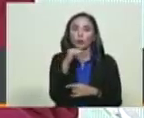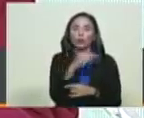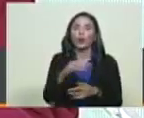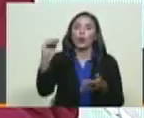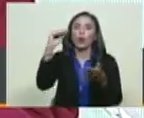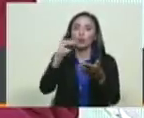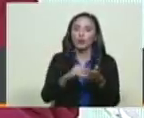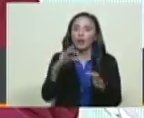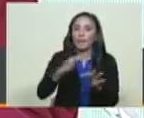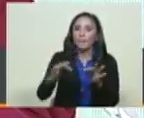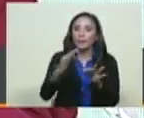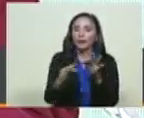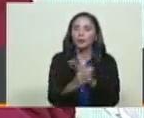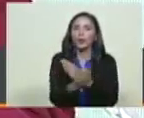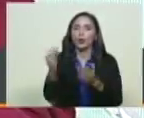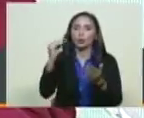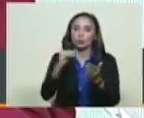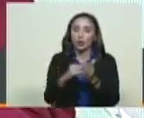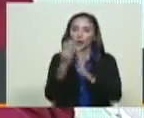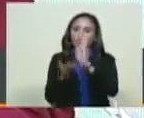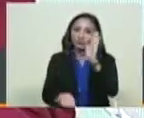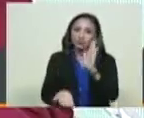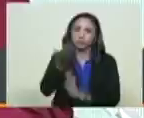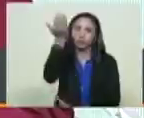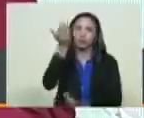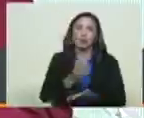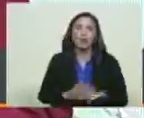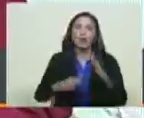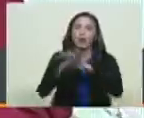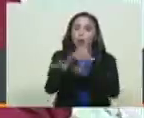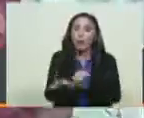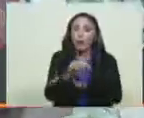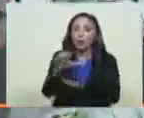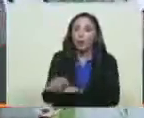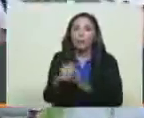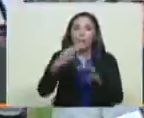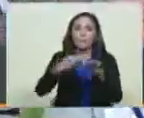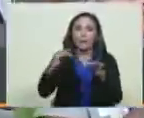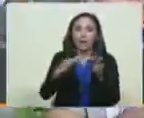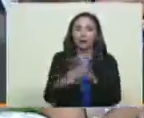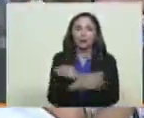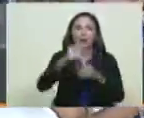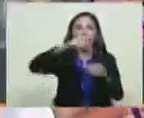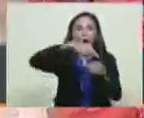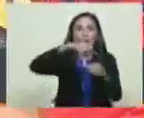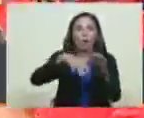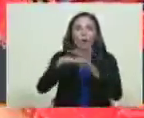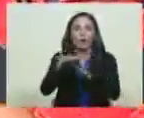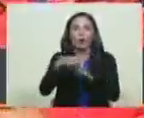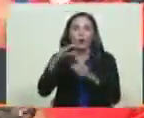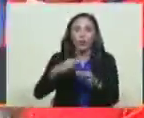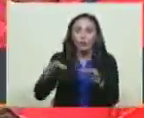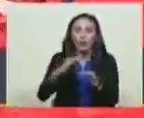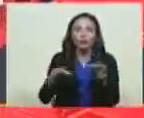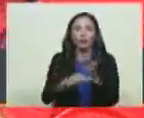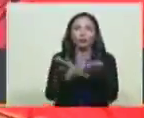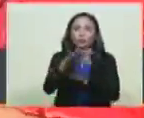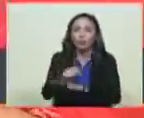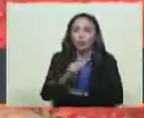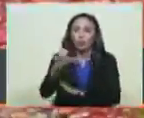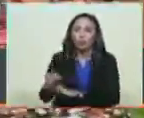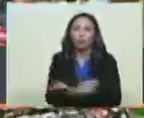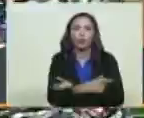etapa del petró para que toda venezuela tenga acceso al petró en ahorro en inversión en